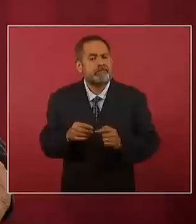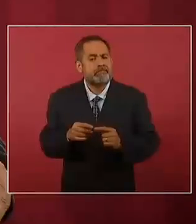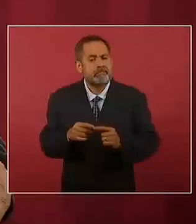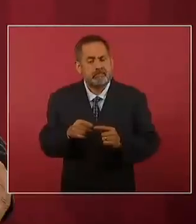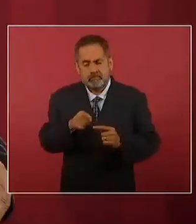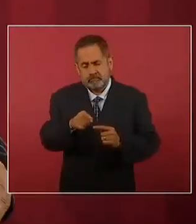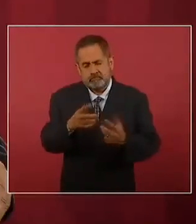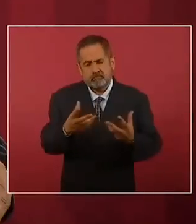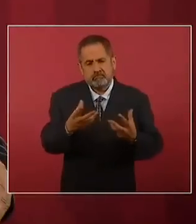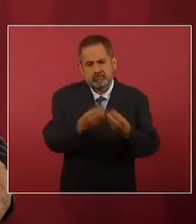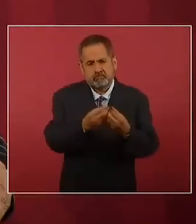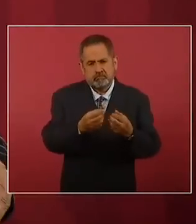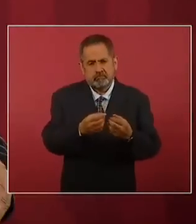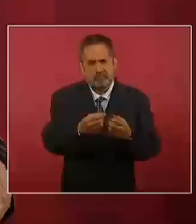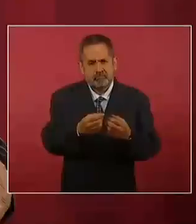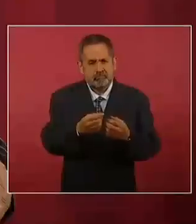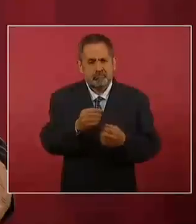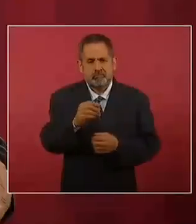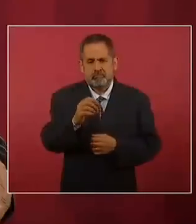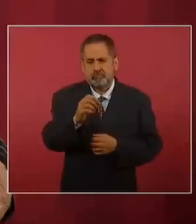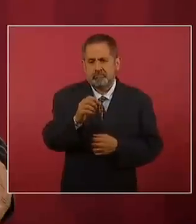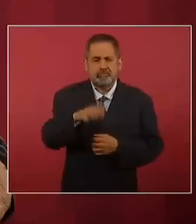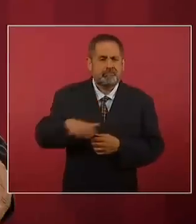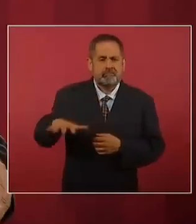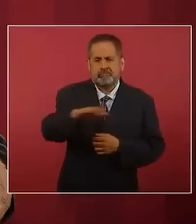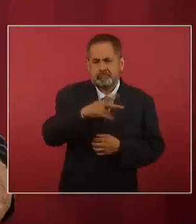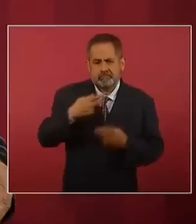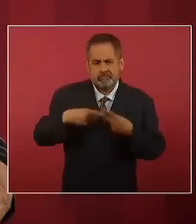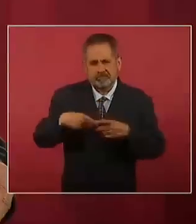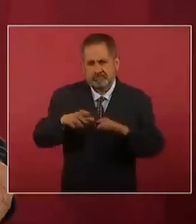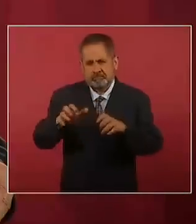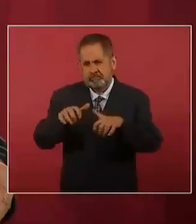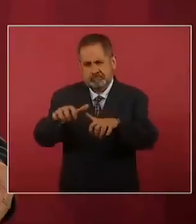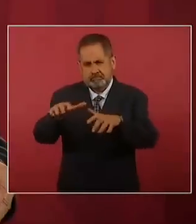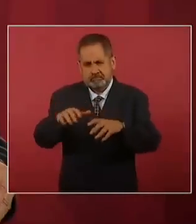que pertenecen a la sociedad civil, sino también